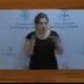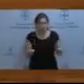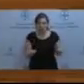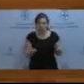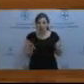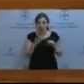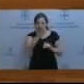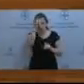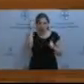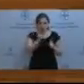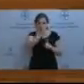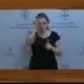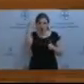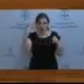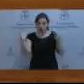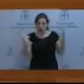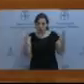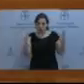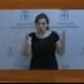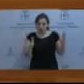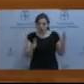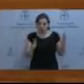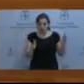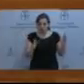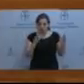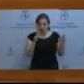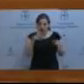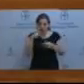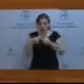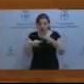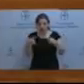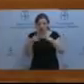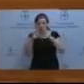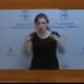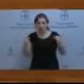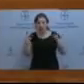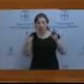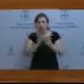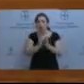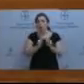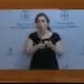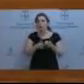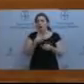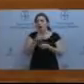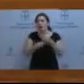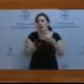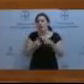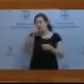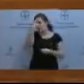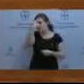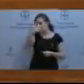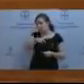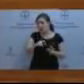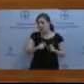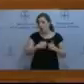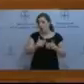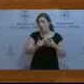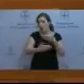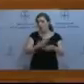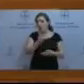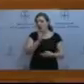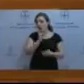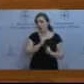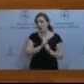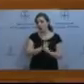todo el verano. ¿Qué otro paso tienen que dar las familias asturianas en un inicio de curso? Saber cómo va a funcionar el transporte